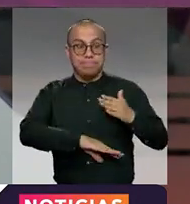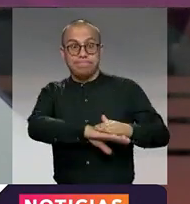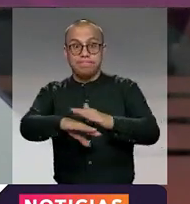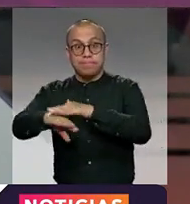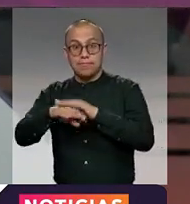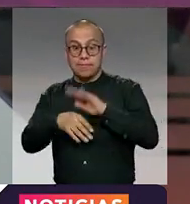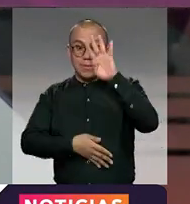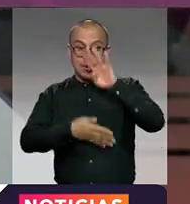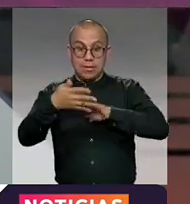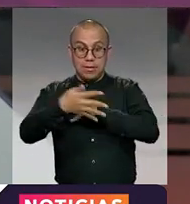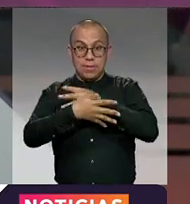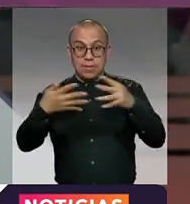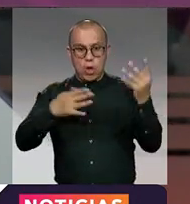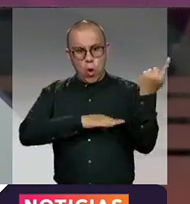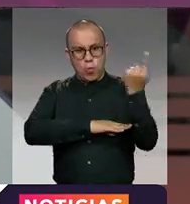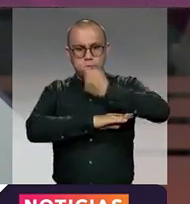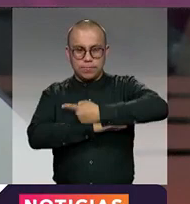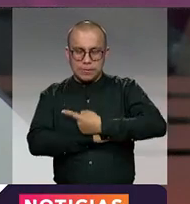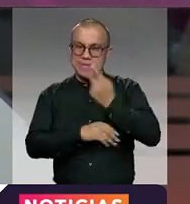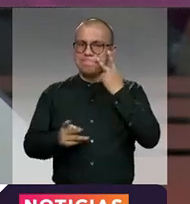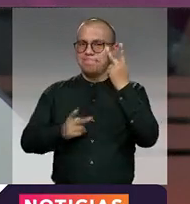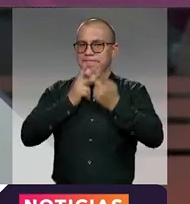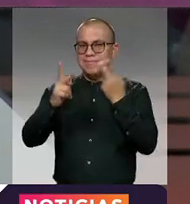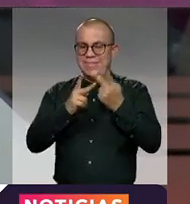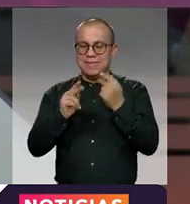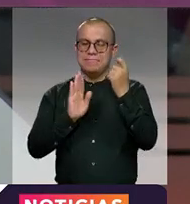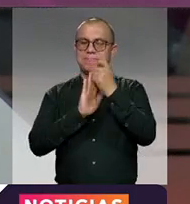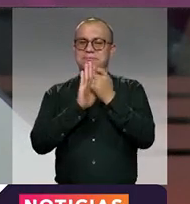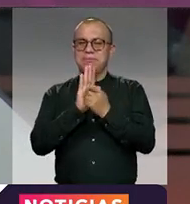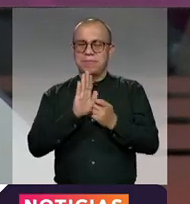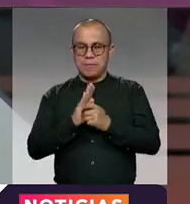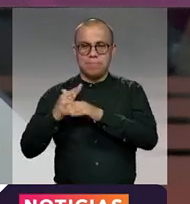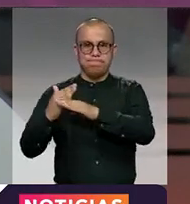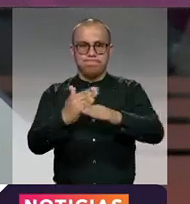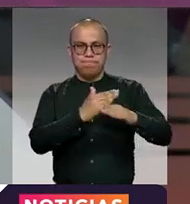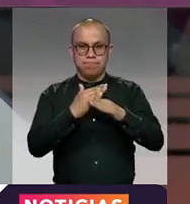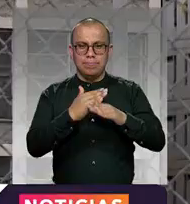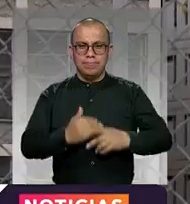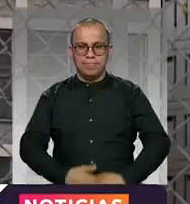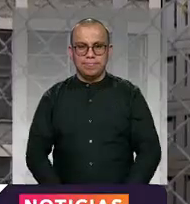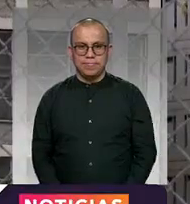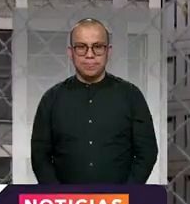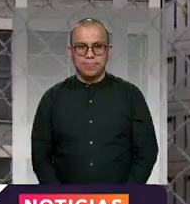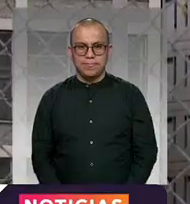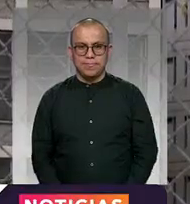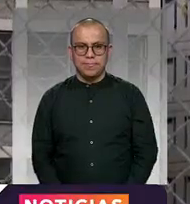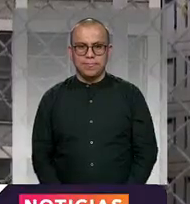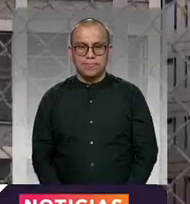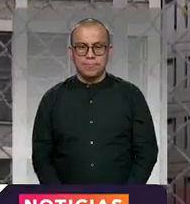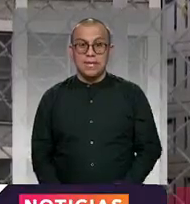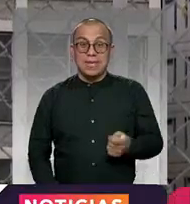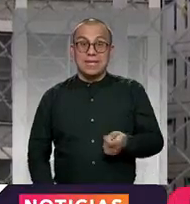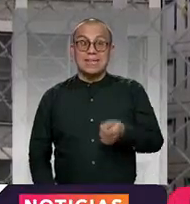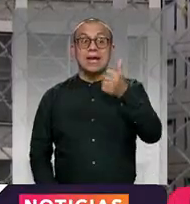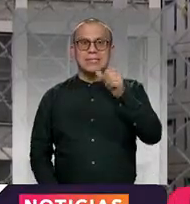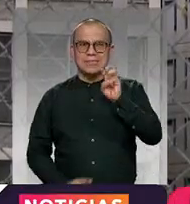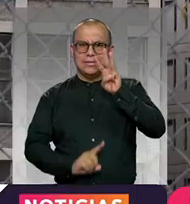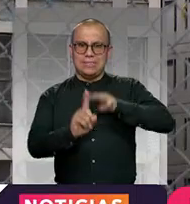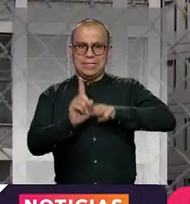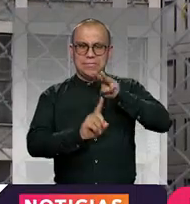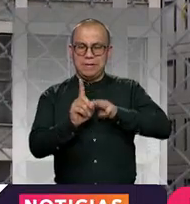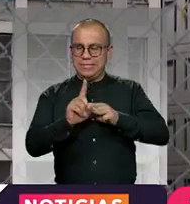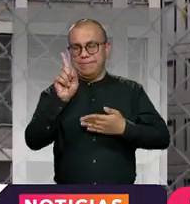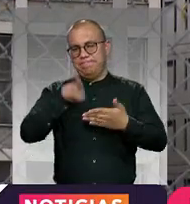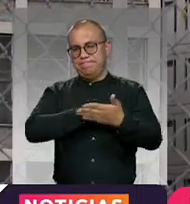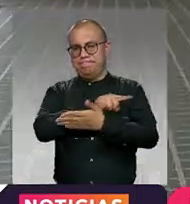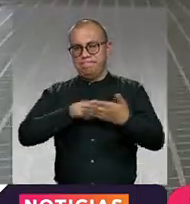las jornadas deberán cumplir a cabalidad con todas las medidas de bioseguridad. Por casi 3 meses estuvieron